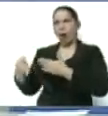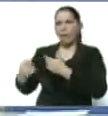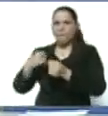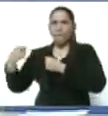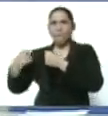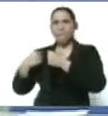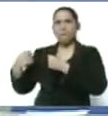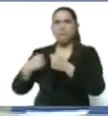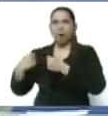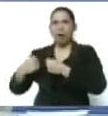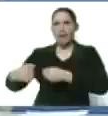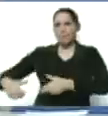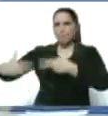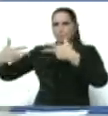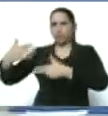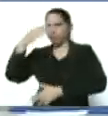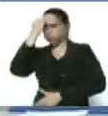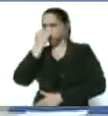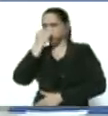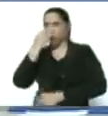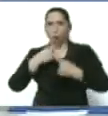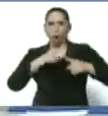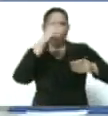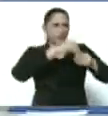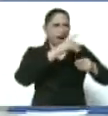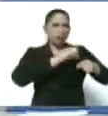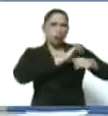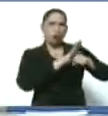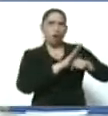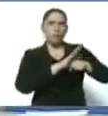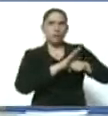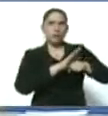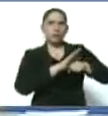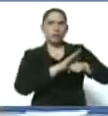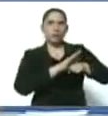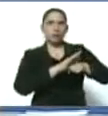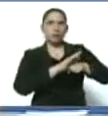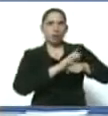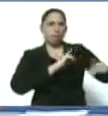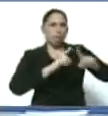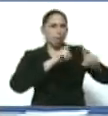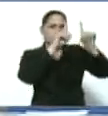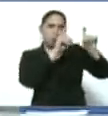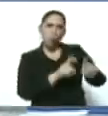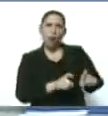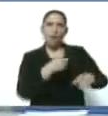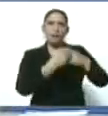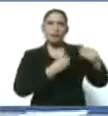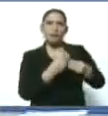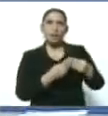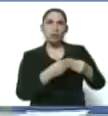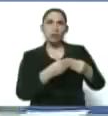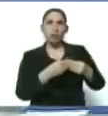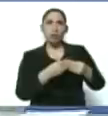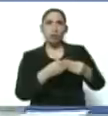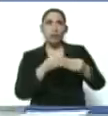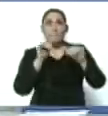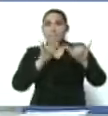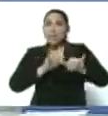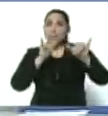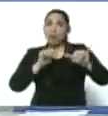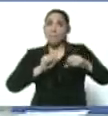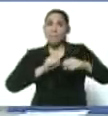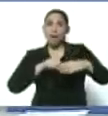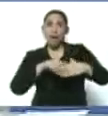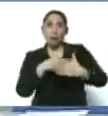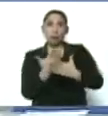y por otro lado con los datos del COVID-19, haciendo pruebas. En la misma madrugadita que